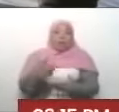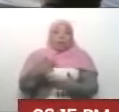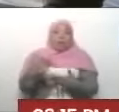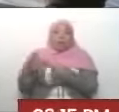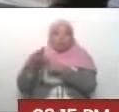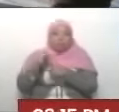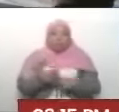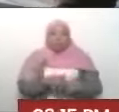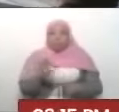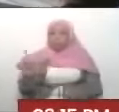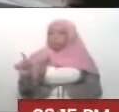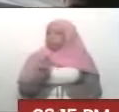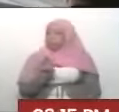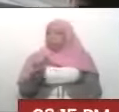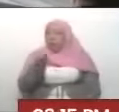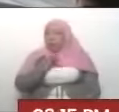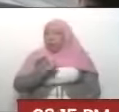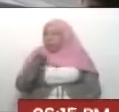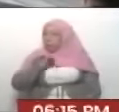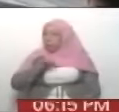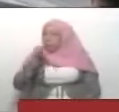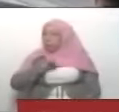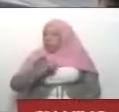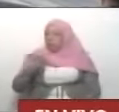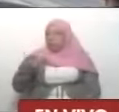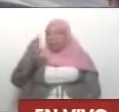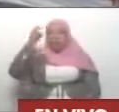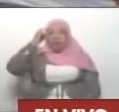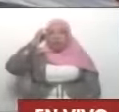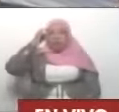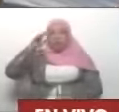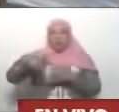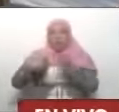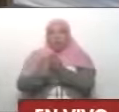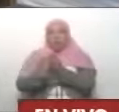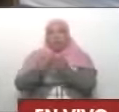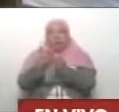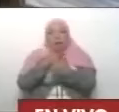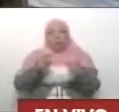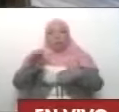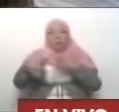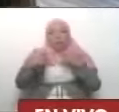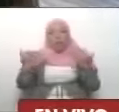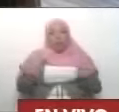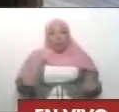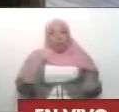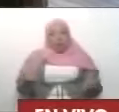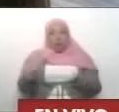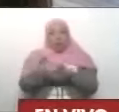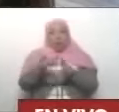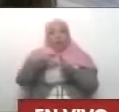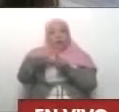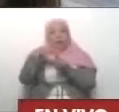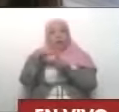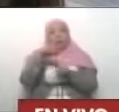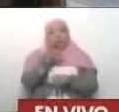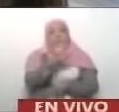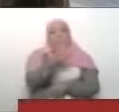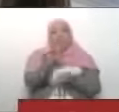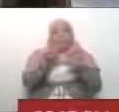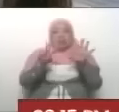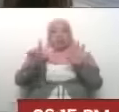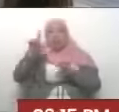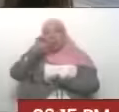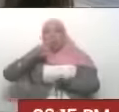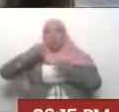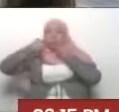dominar, siempre resistió desde el primer día que llegaron los colonialistas hasta nuestros días. Son 526 años